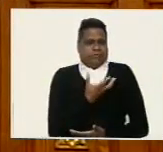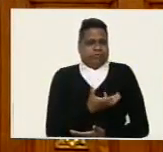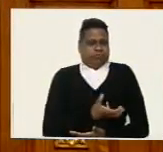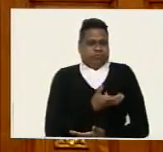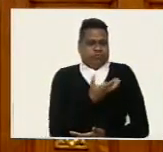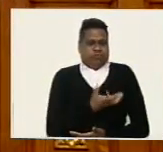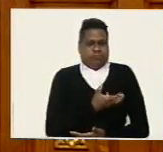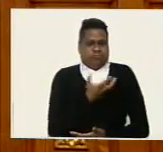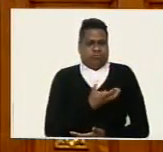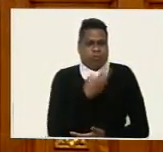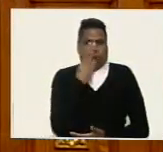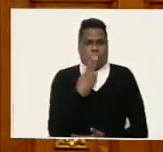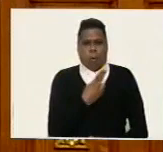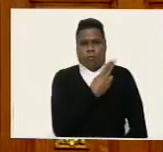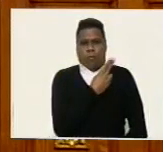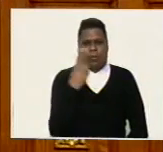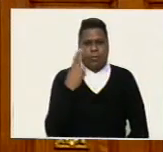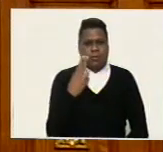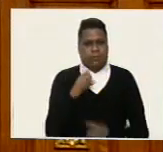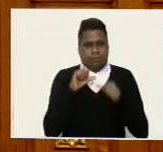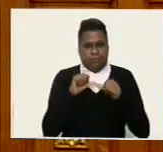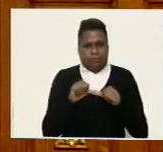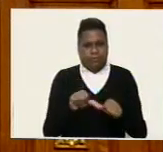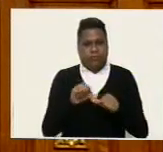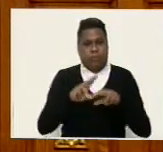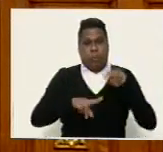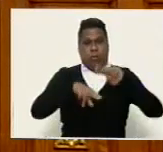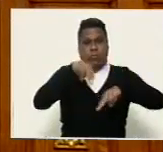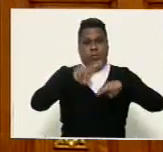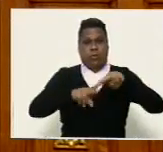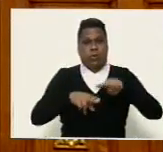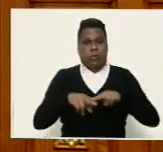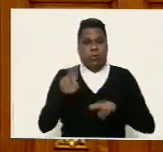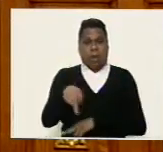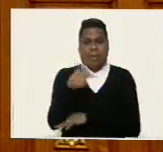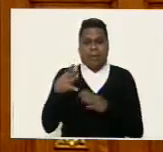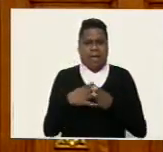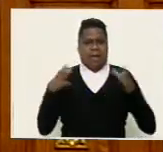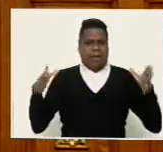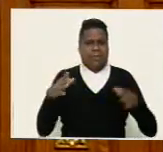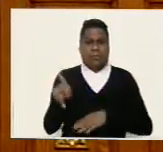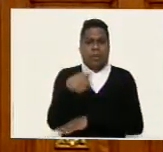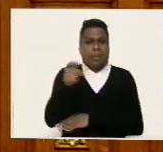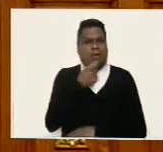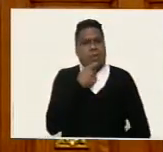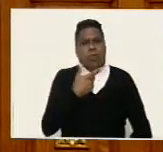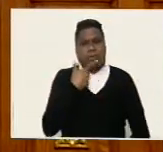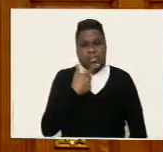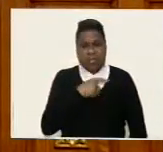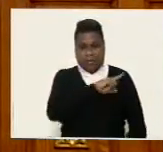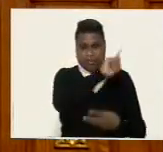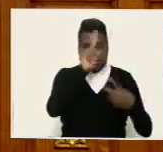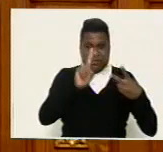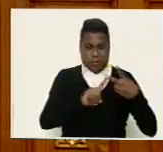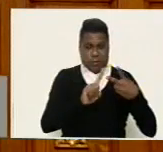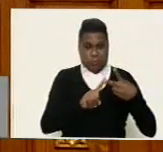ese compromiso por seguir construyendo la patria grande, la patria buena, la patria bonita. Y en segundo lugar,